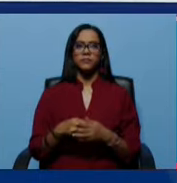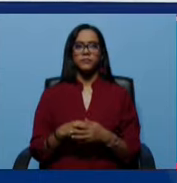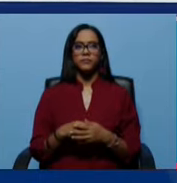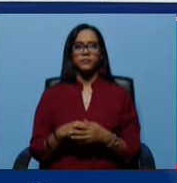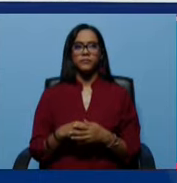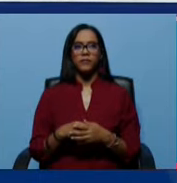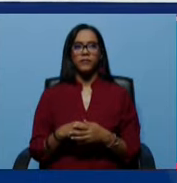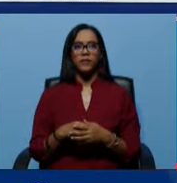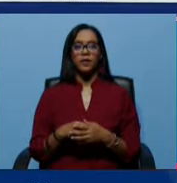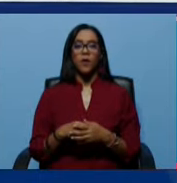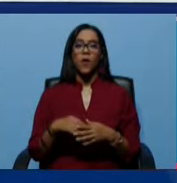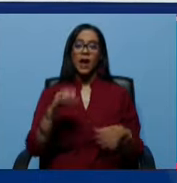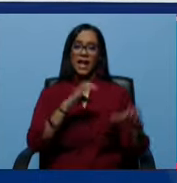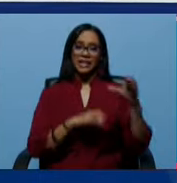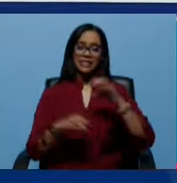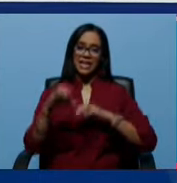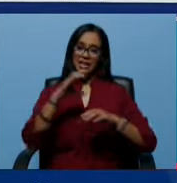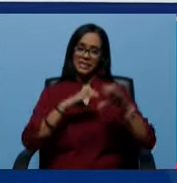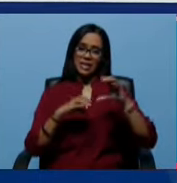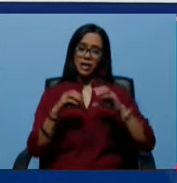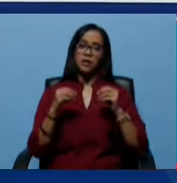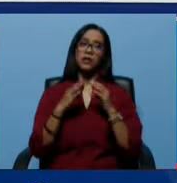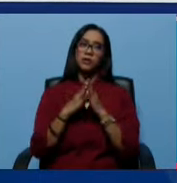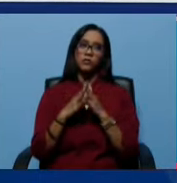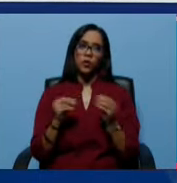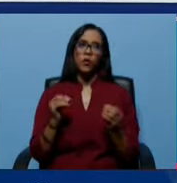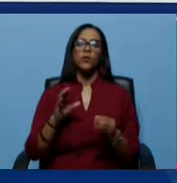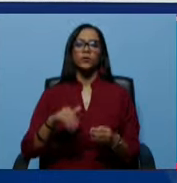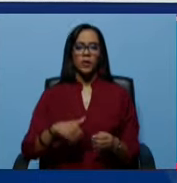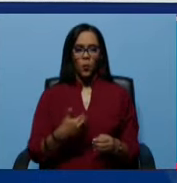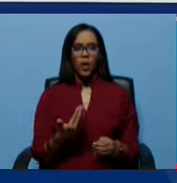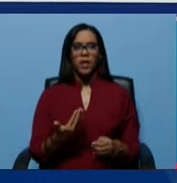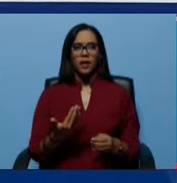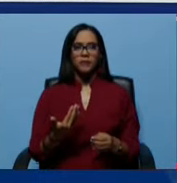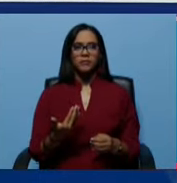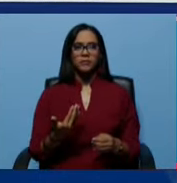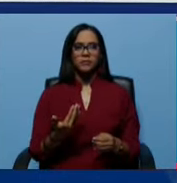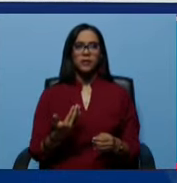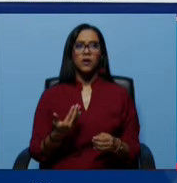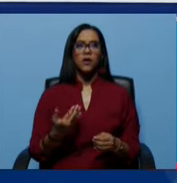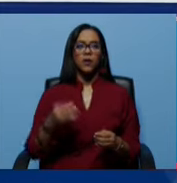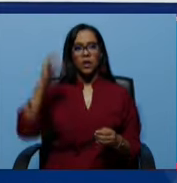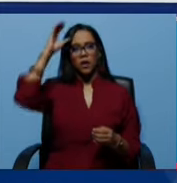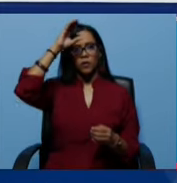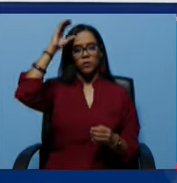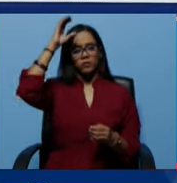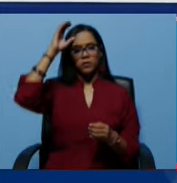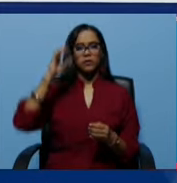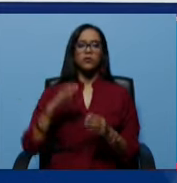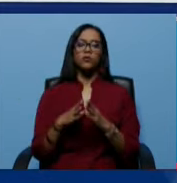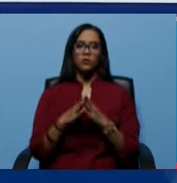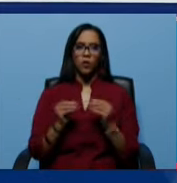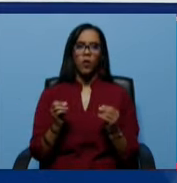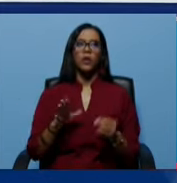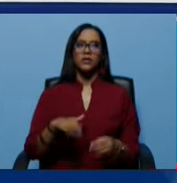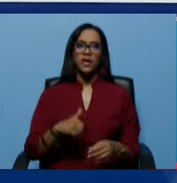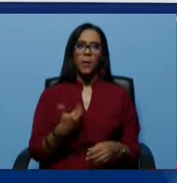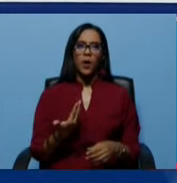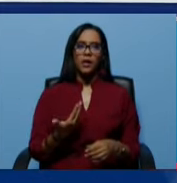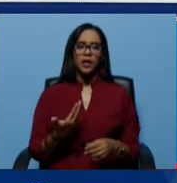Con la ciencia todo se puede. Con el conocimiento todo se